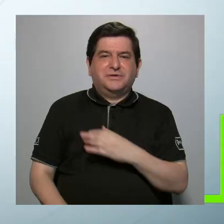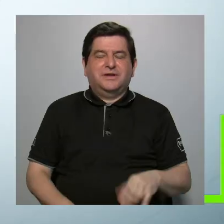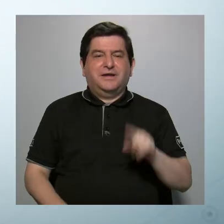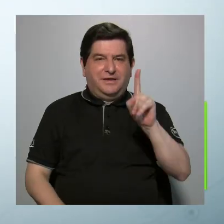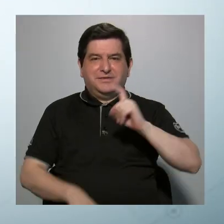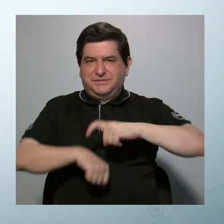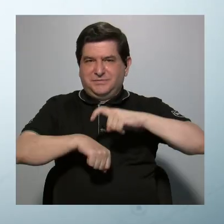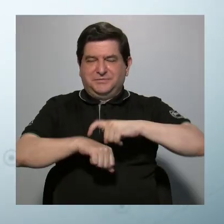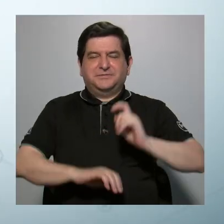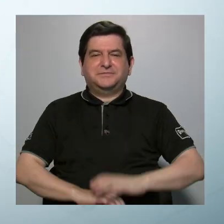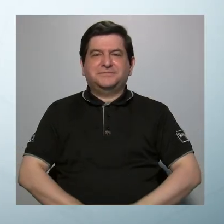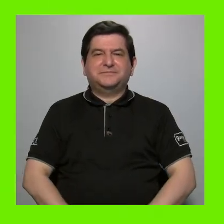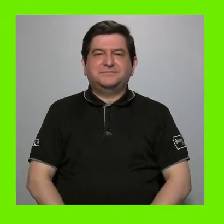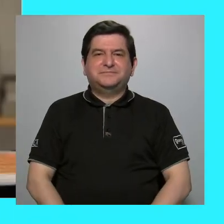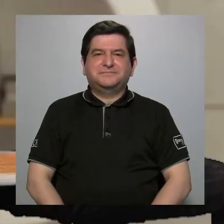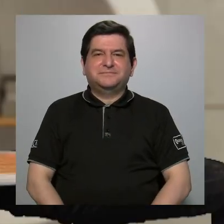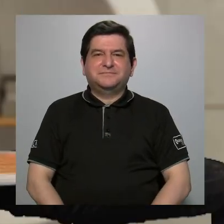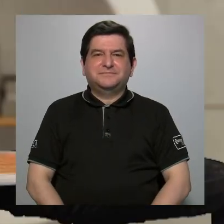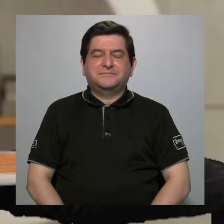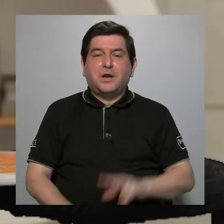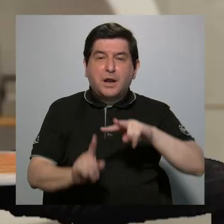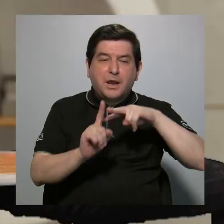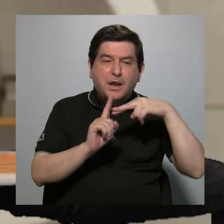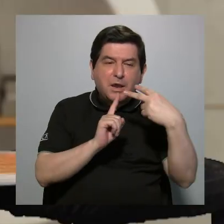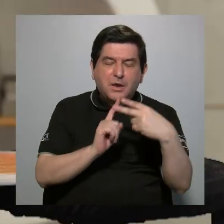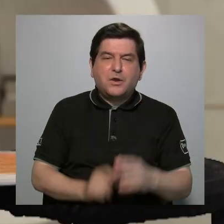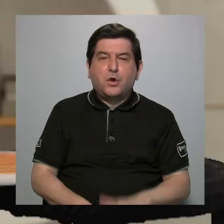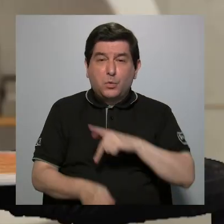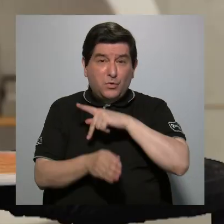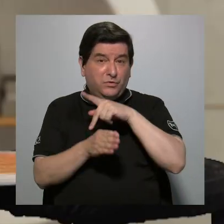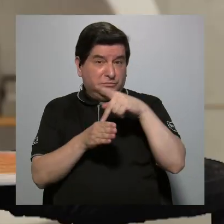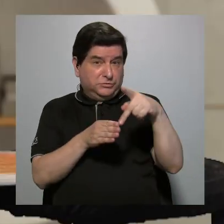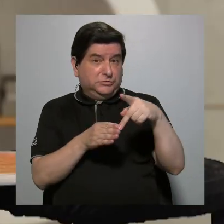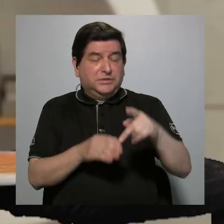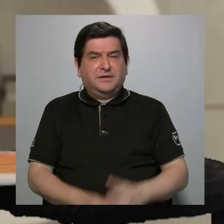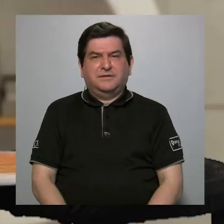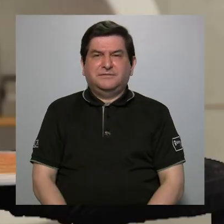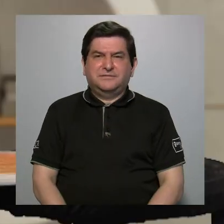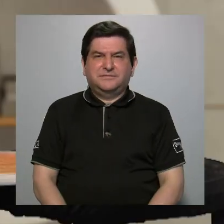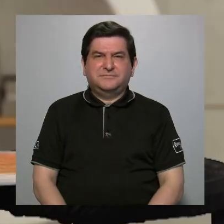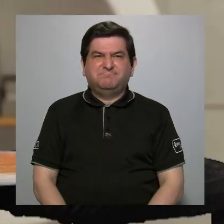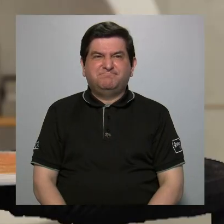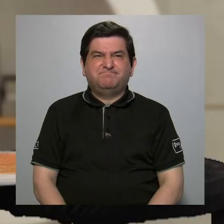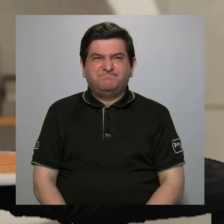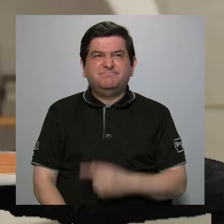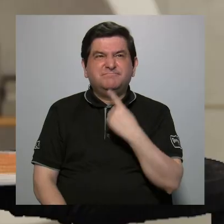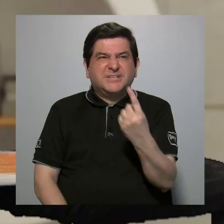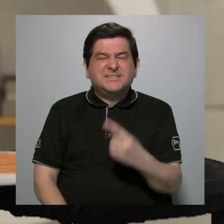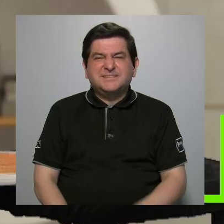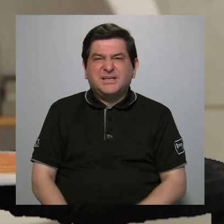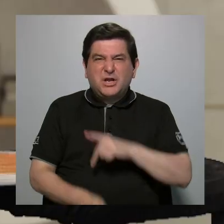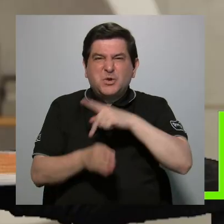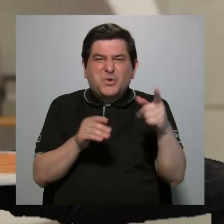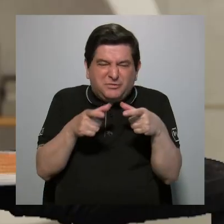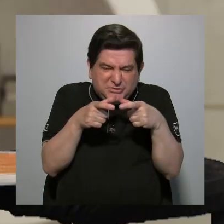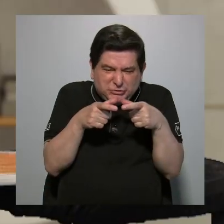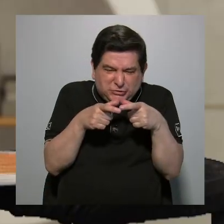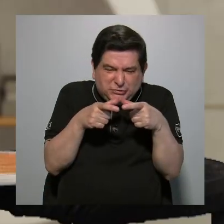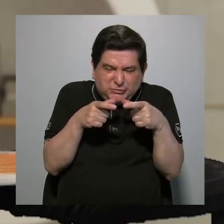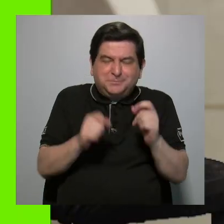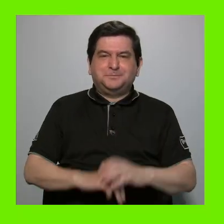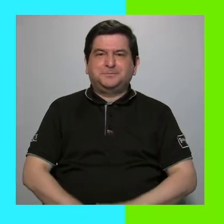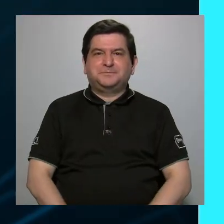aquí. Desde el punto de vista de nuestra profesión, vale decirlo, es una profesión muy